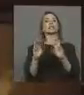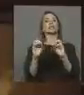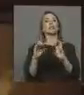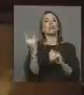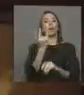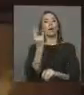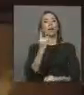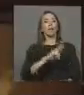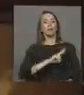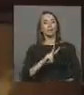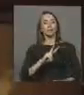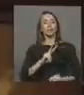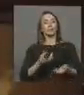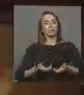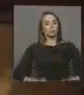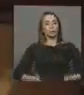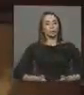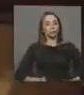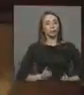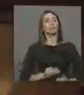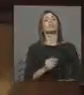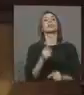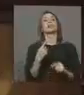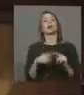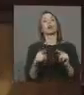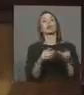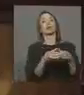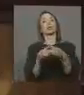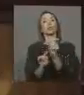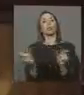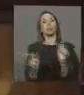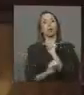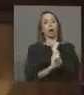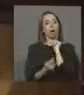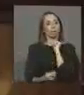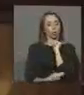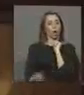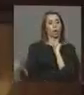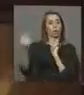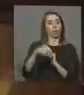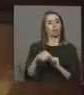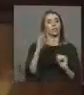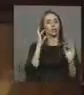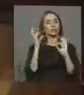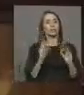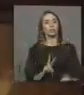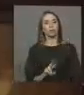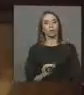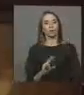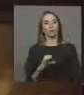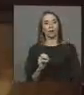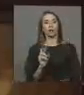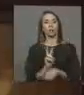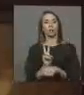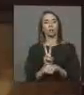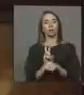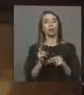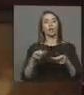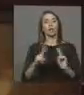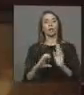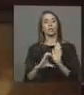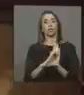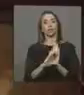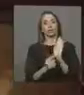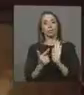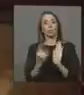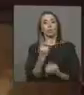Valparaíso, y además un conjunto de abogados, entre ellos la señora Ángela Vivanco, profesora de Derecho Constitucional